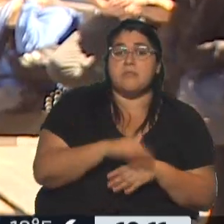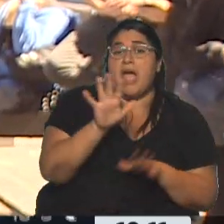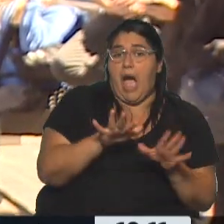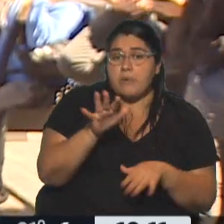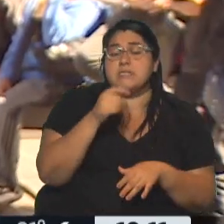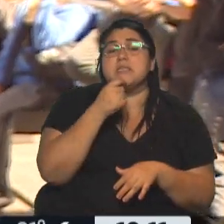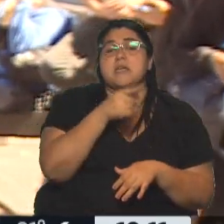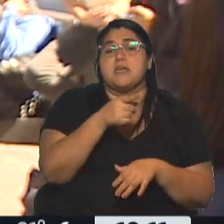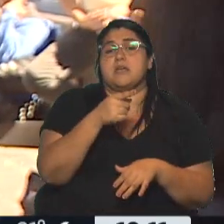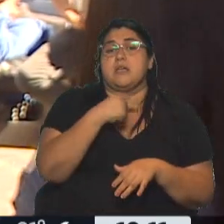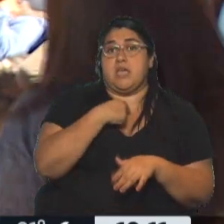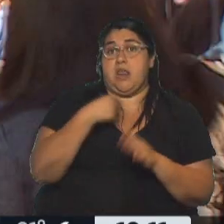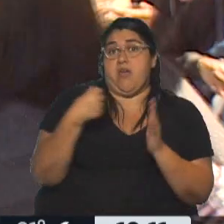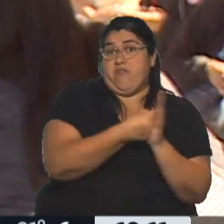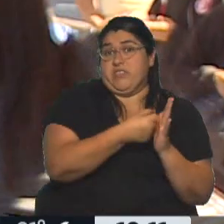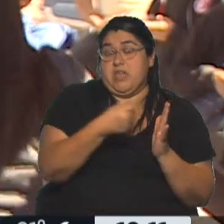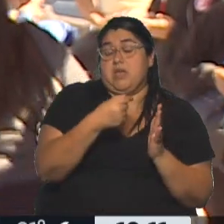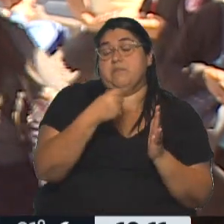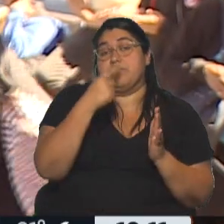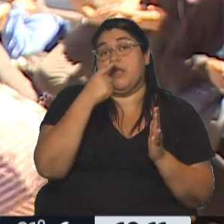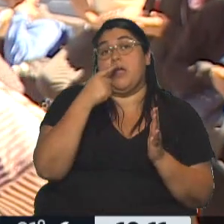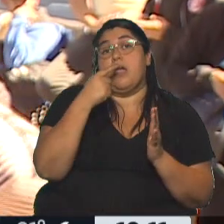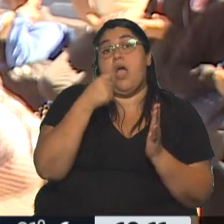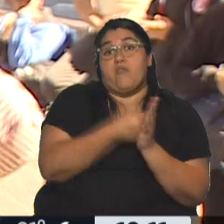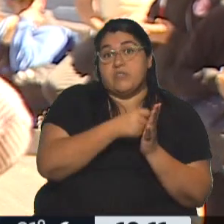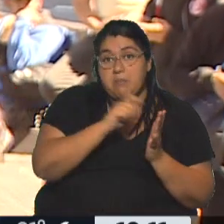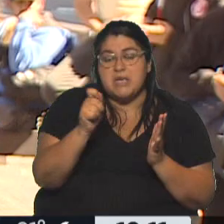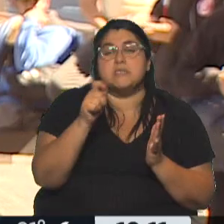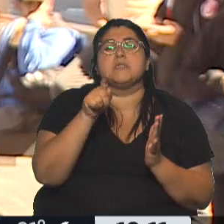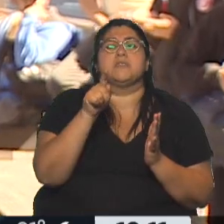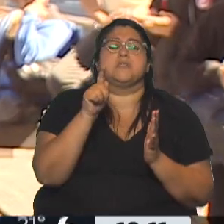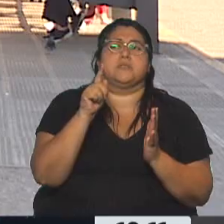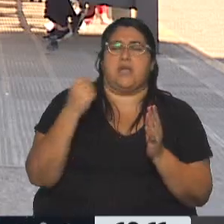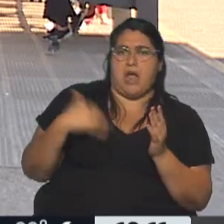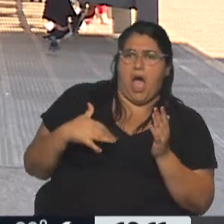uno quiere llegar a fin de mes, pero es imposible llegar, todo está caro, te aumenta todo.